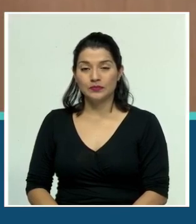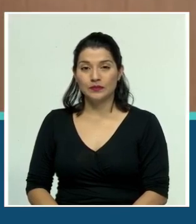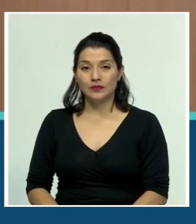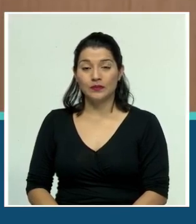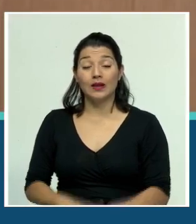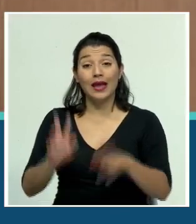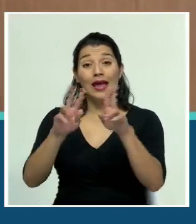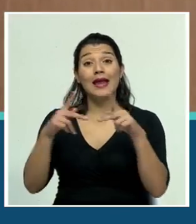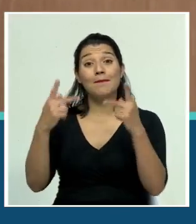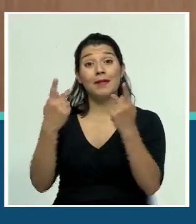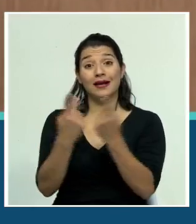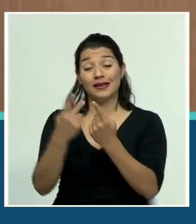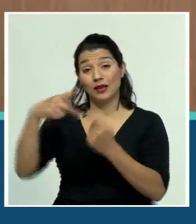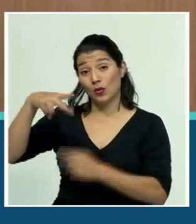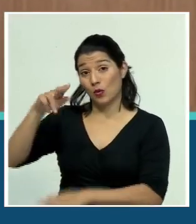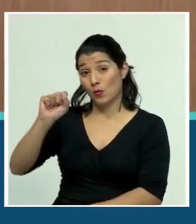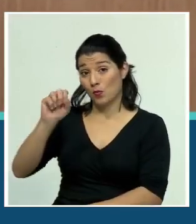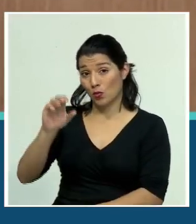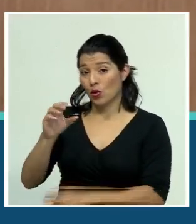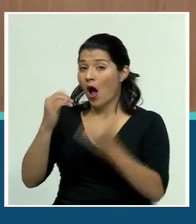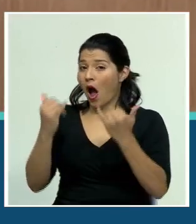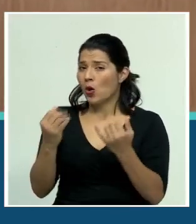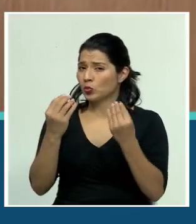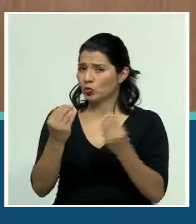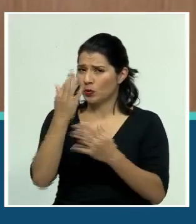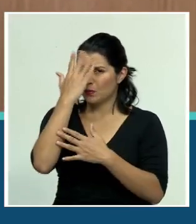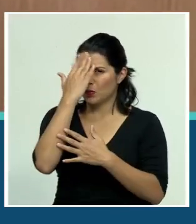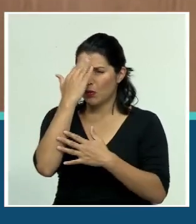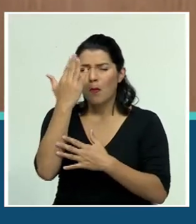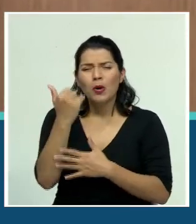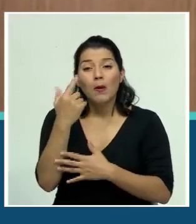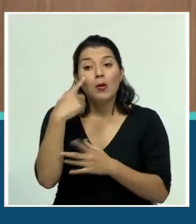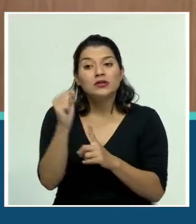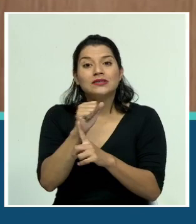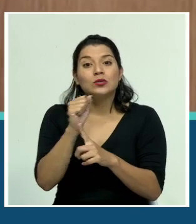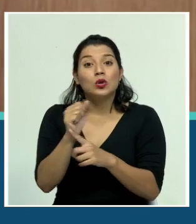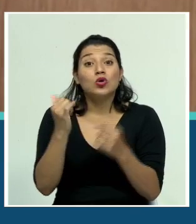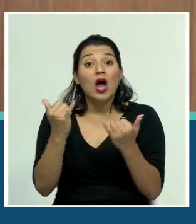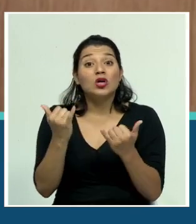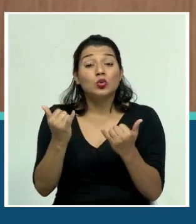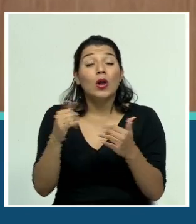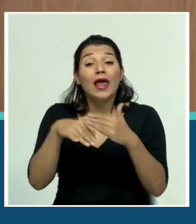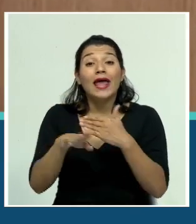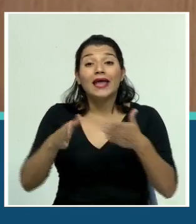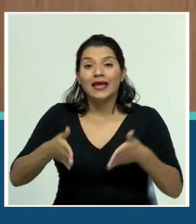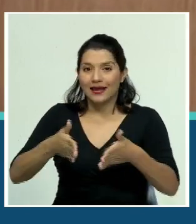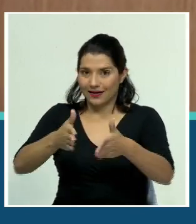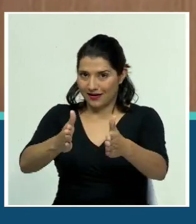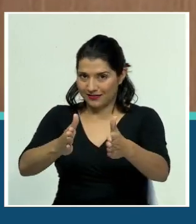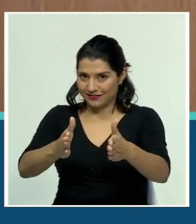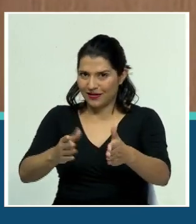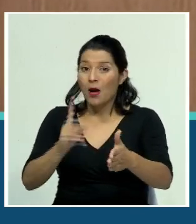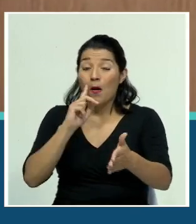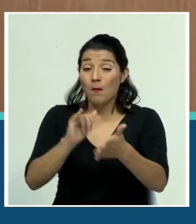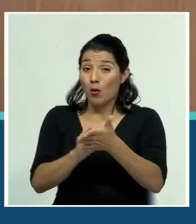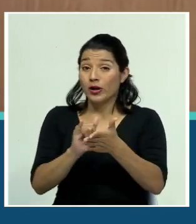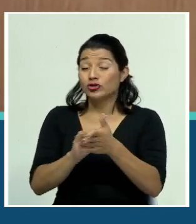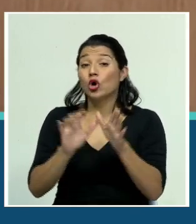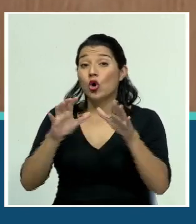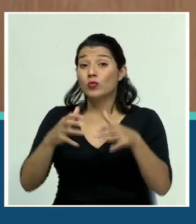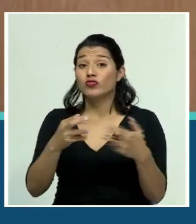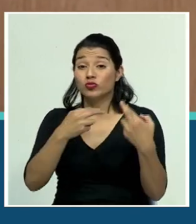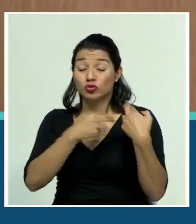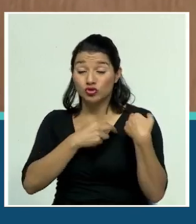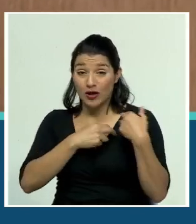La fracción Unidad se encuentra muy preocupada por el estado actual de nuestras carreteras. Es por eso que en la Comisión de